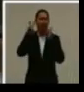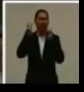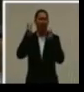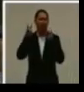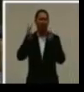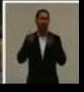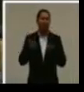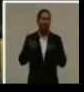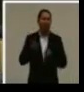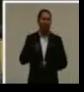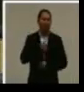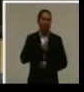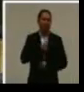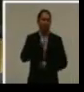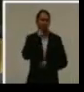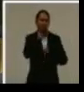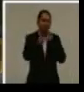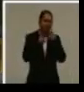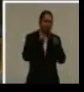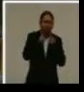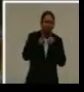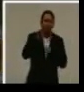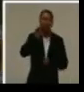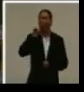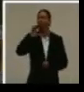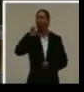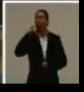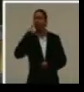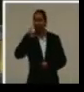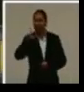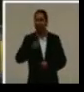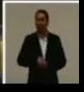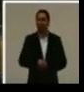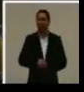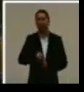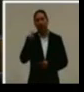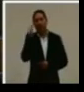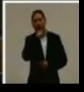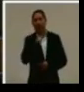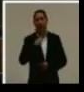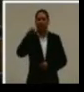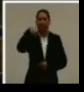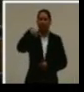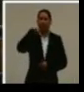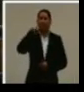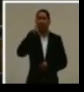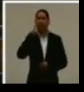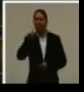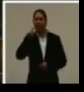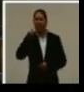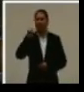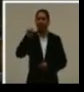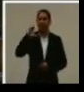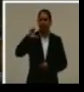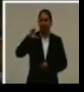de Bochil, que lo hemos denunciado mucho. En Mapastepec el síndico municipal fue